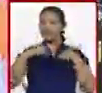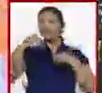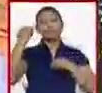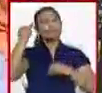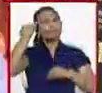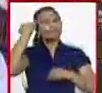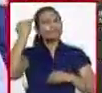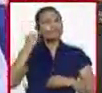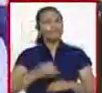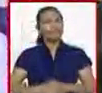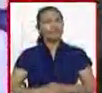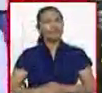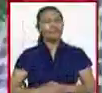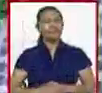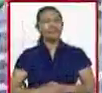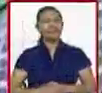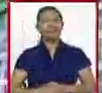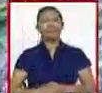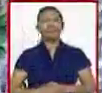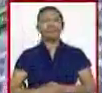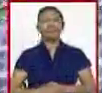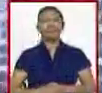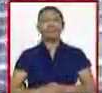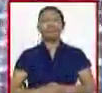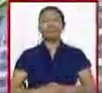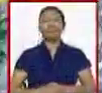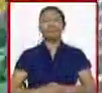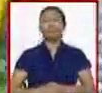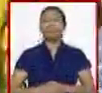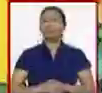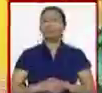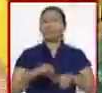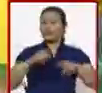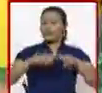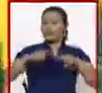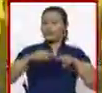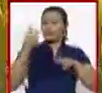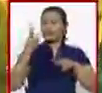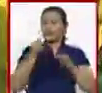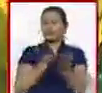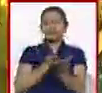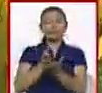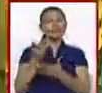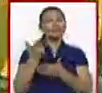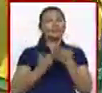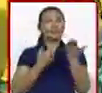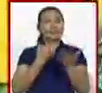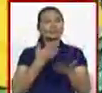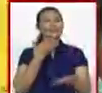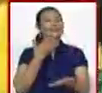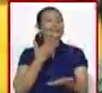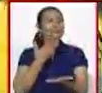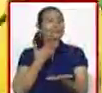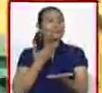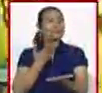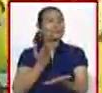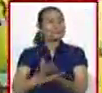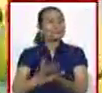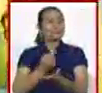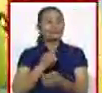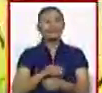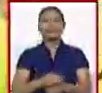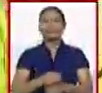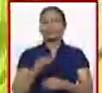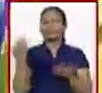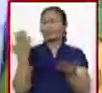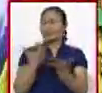fondo. ¿Qué más vamos a hacer? Ven aquí ahorita, miren, hinchó la pierna. No puede decir, uno viene a hablar como la gente aquí para ver pues, su derecho, uno. Ya está bueno. ¿Ustedes vinieron a dialogar?